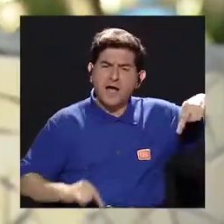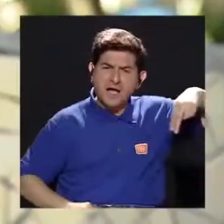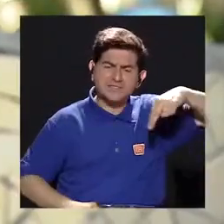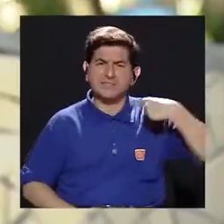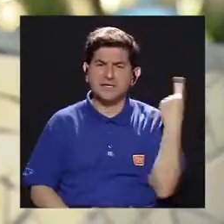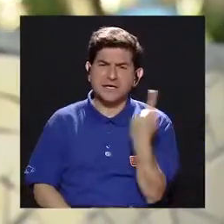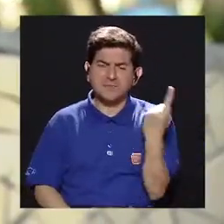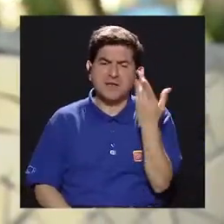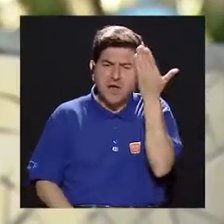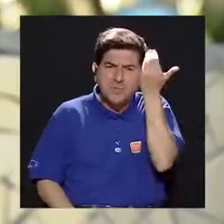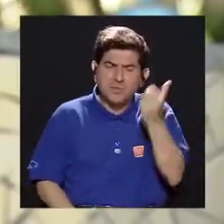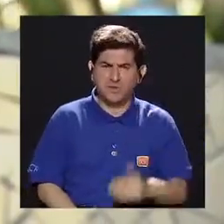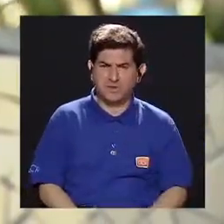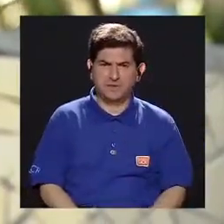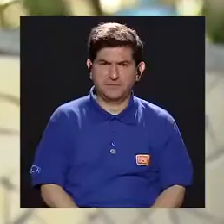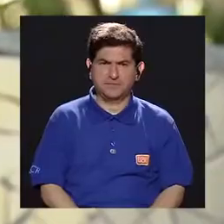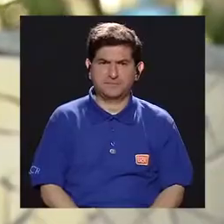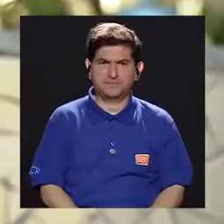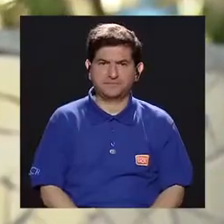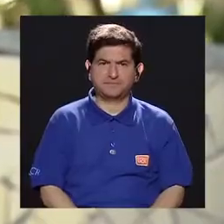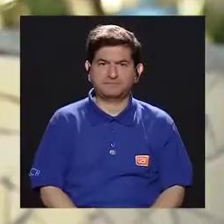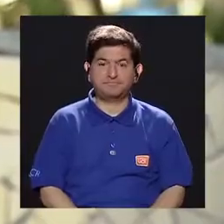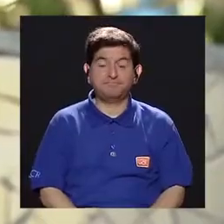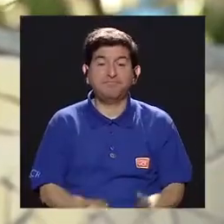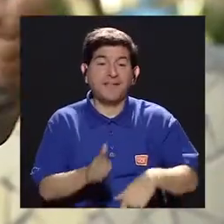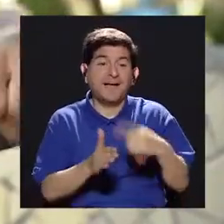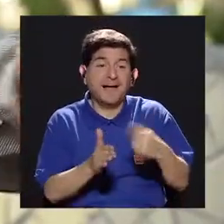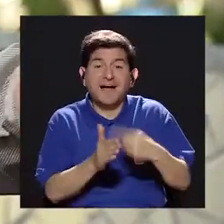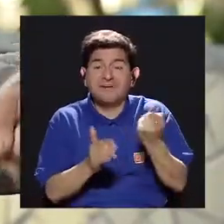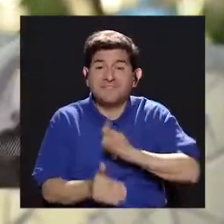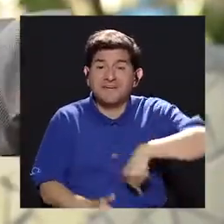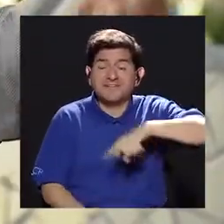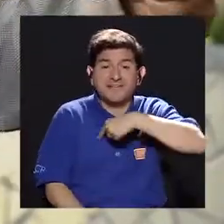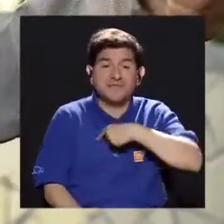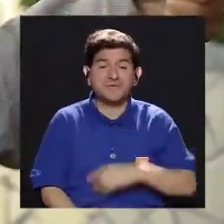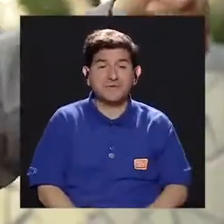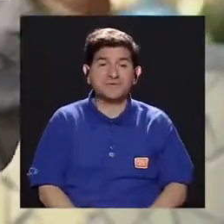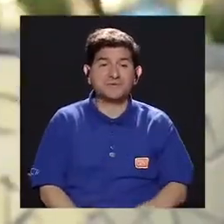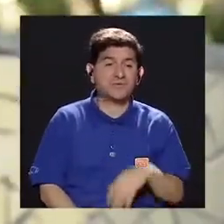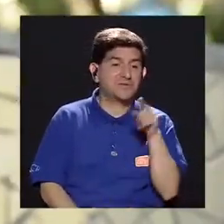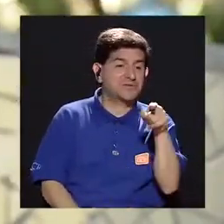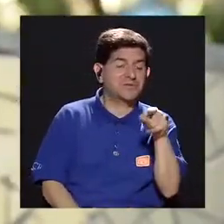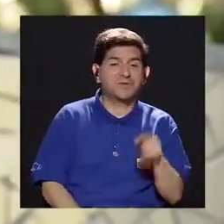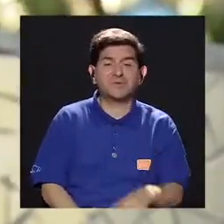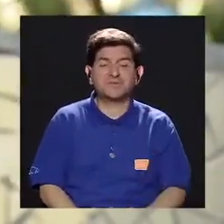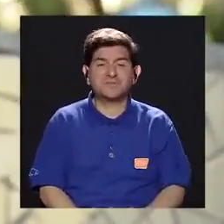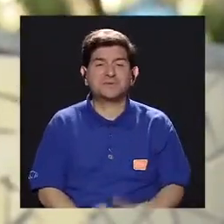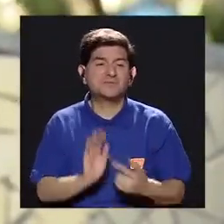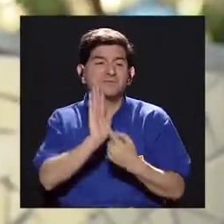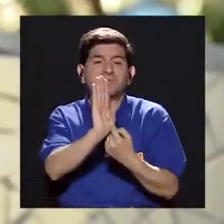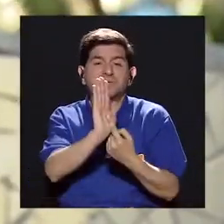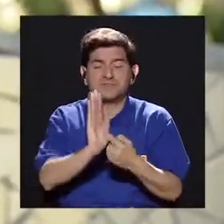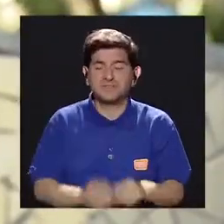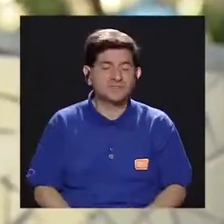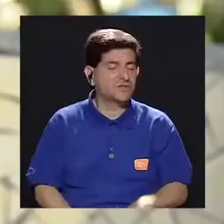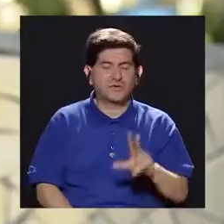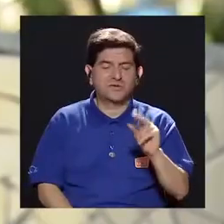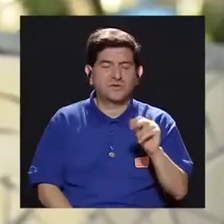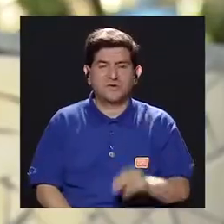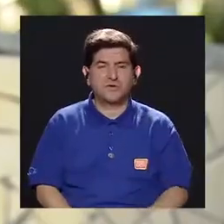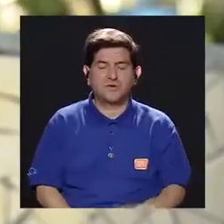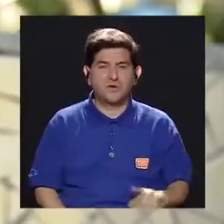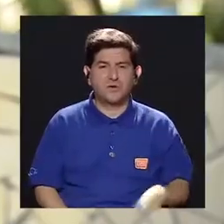caminen por sí solos? Porque está lo que hacemos de llevarlos así a los niños. No, el niño, a lo